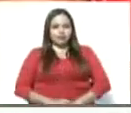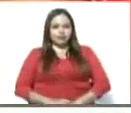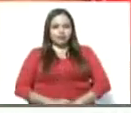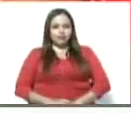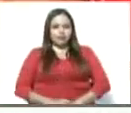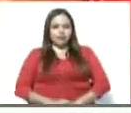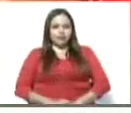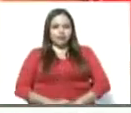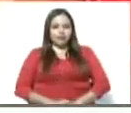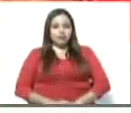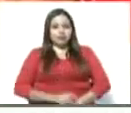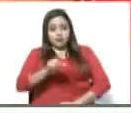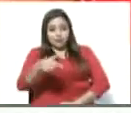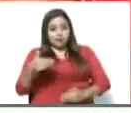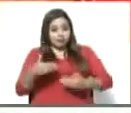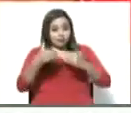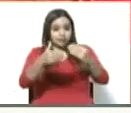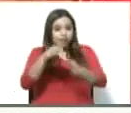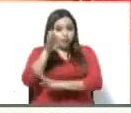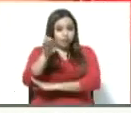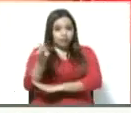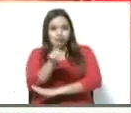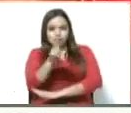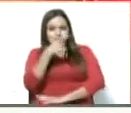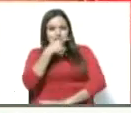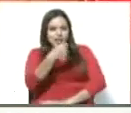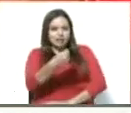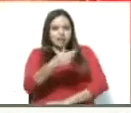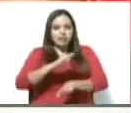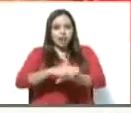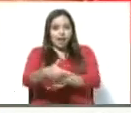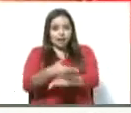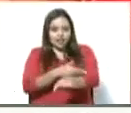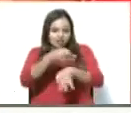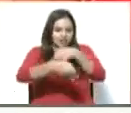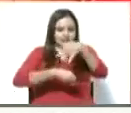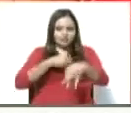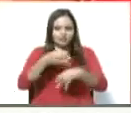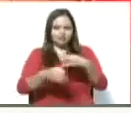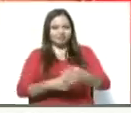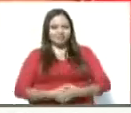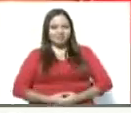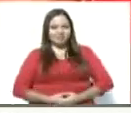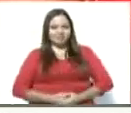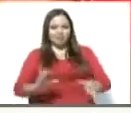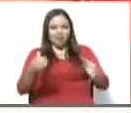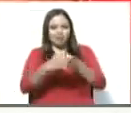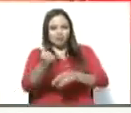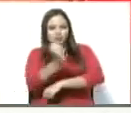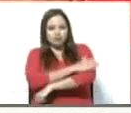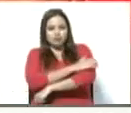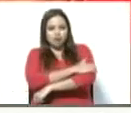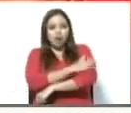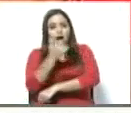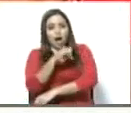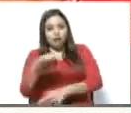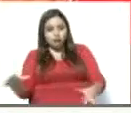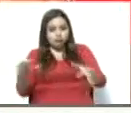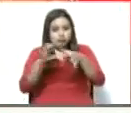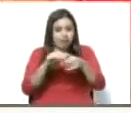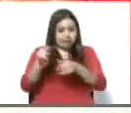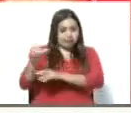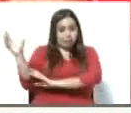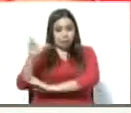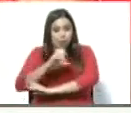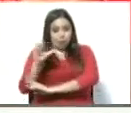Lo que viene no va a ser fácil, porque como les dije, la derecha se va a unir, y si la